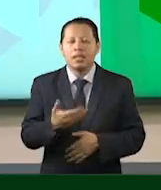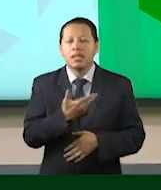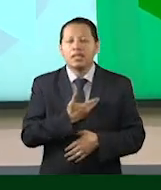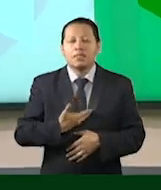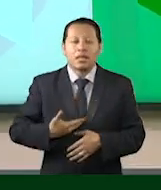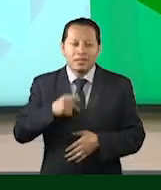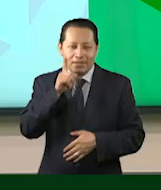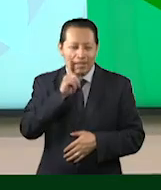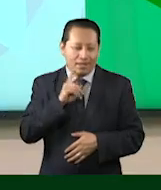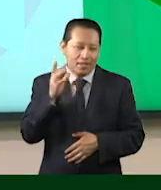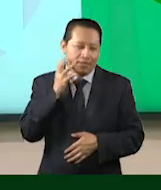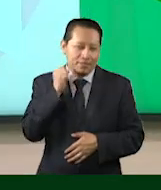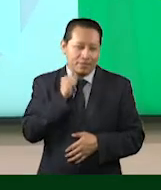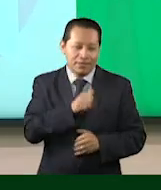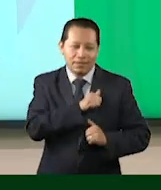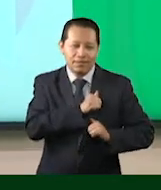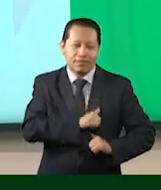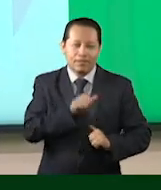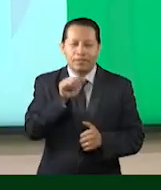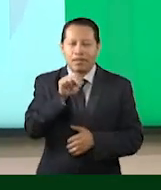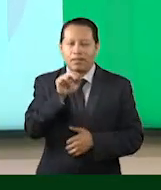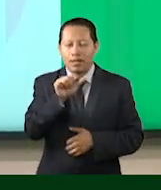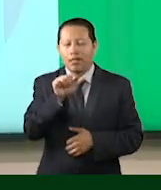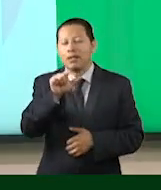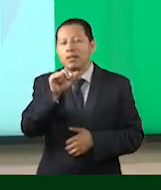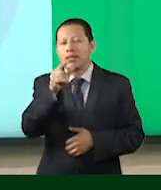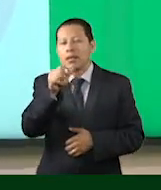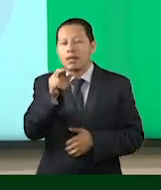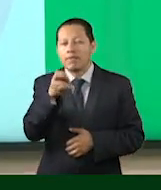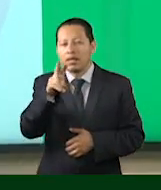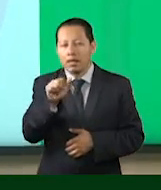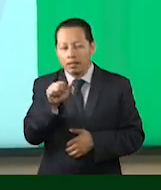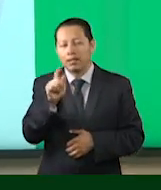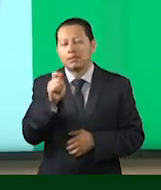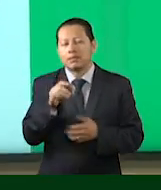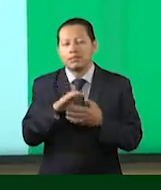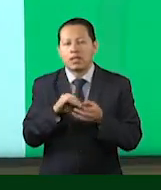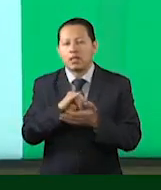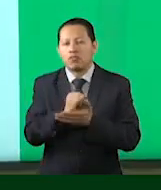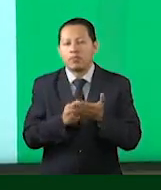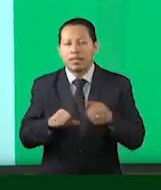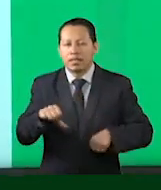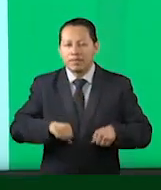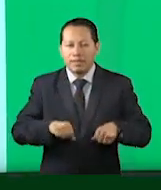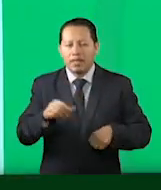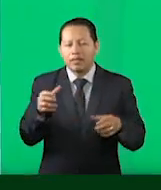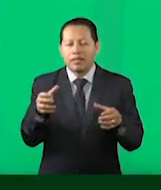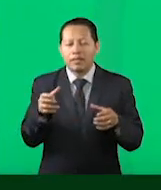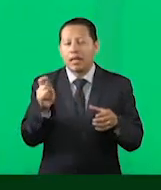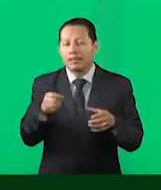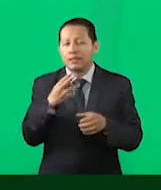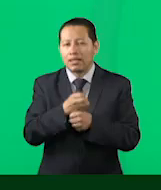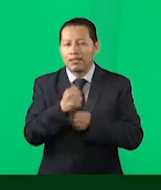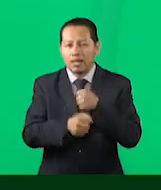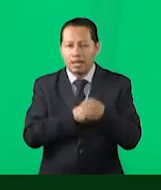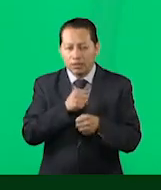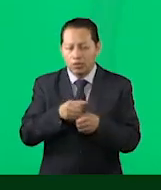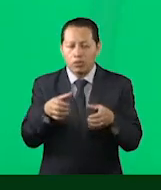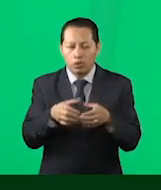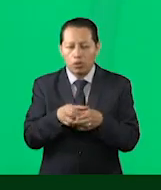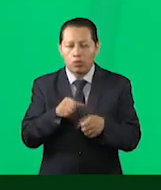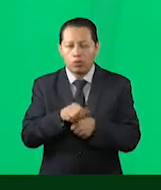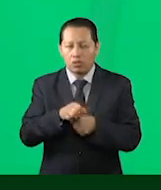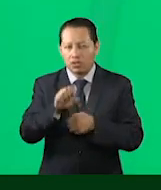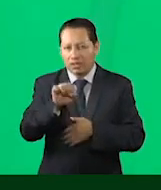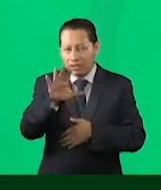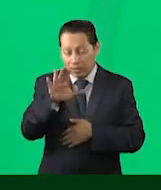del Senado de la República, Ana Lilia Rivera Rivera, presentó su informe de actividades correspondiente al tercer año de la 65ª